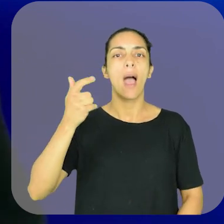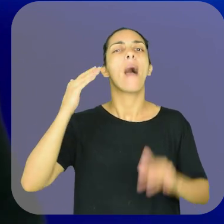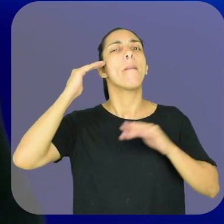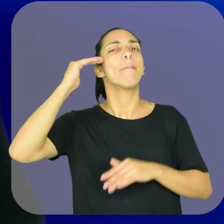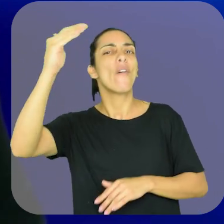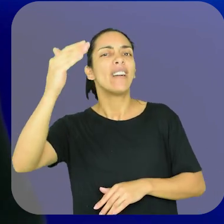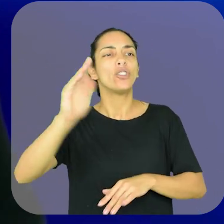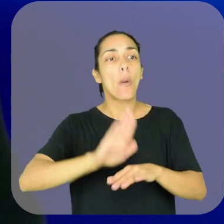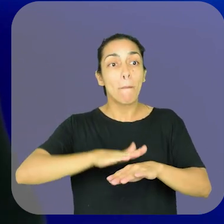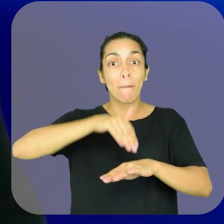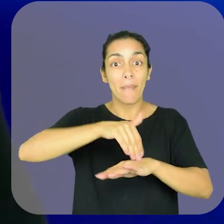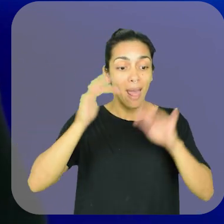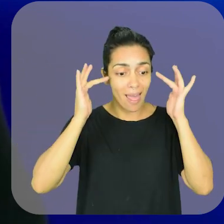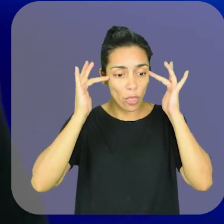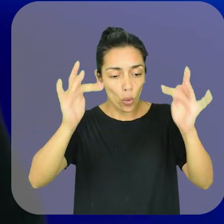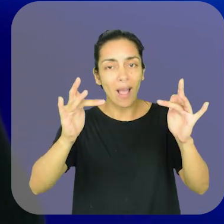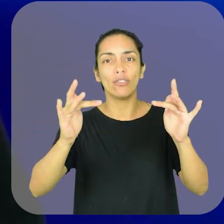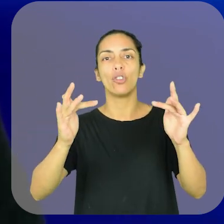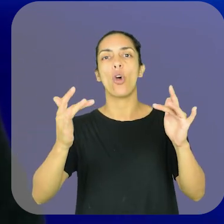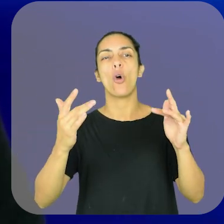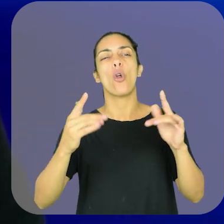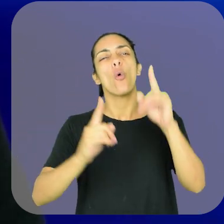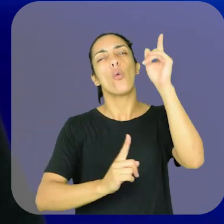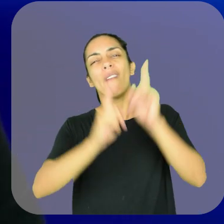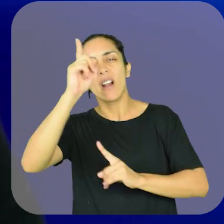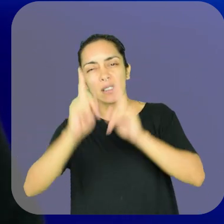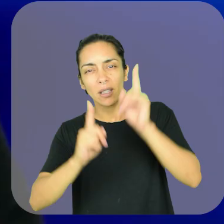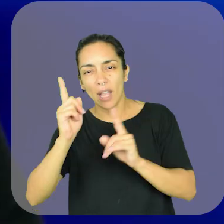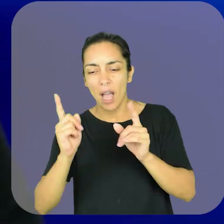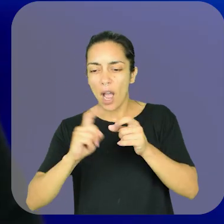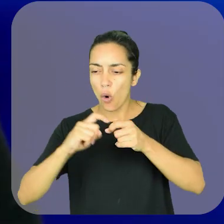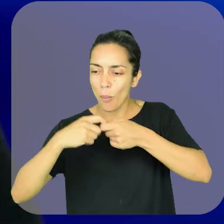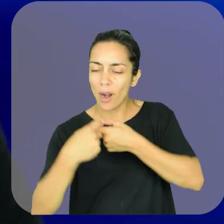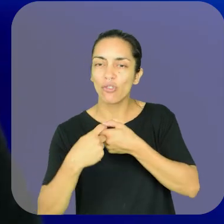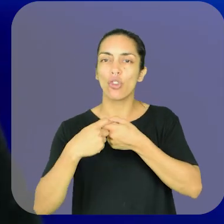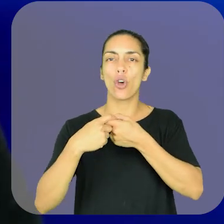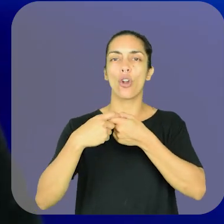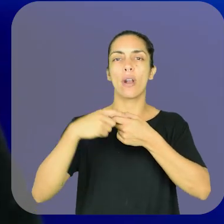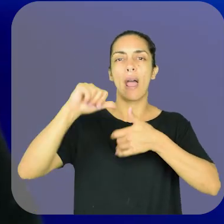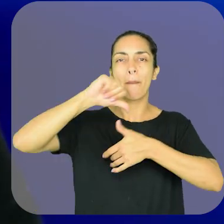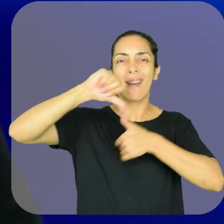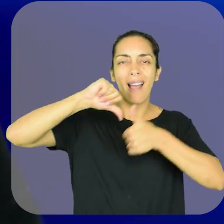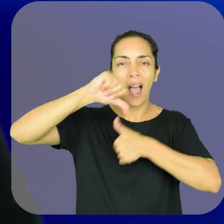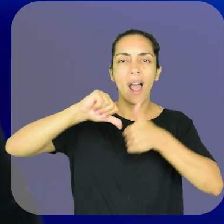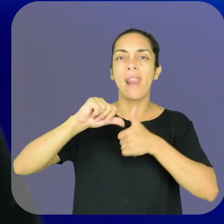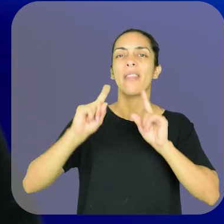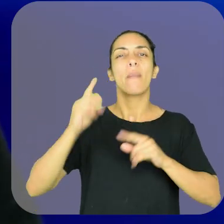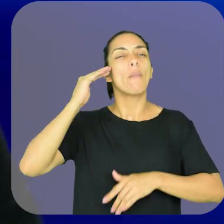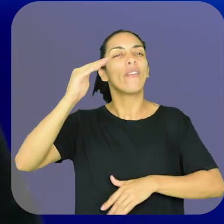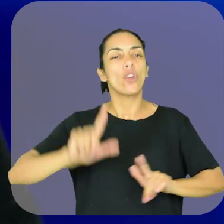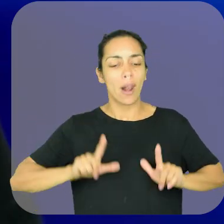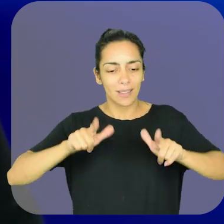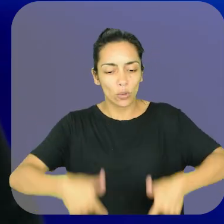de maestría en educación, Corporación Universitaria Iberoamericana, docente de licenciatura en